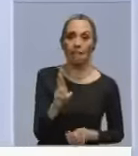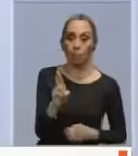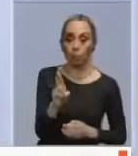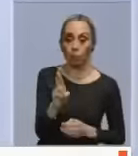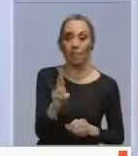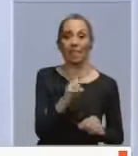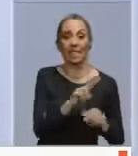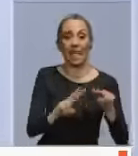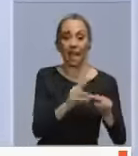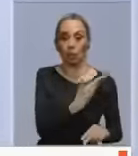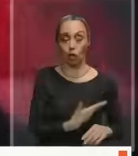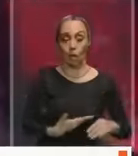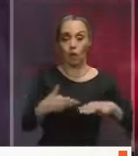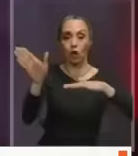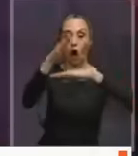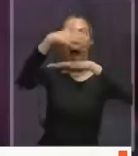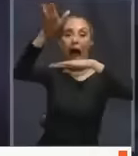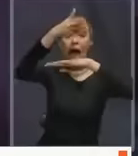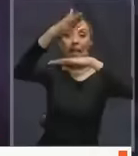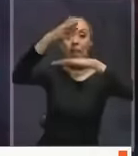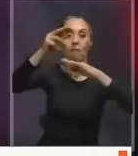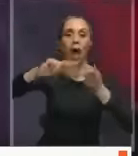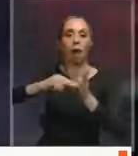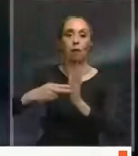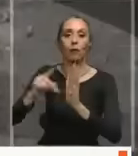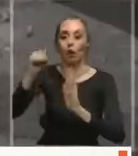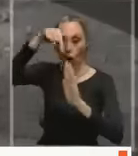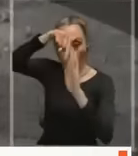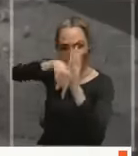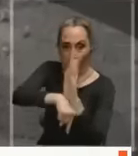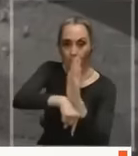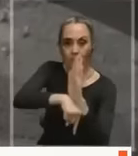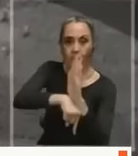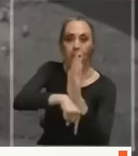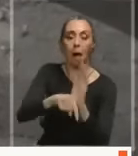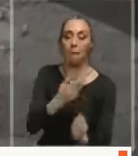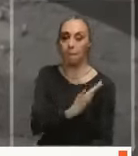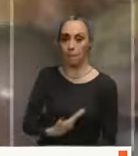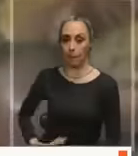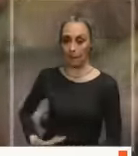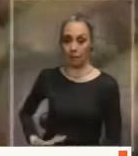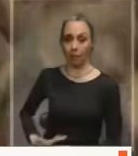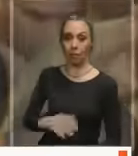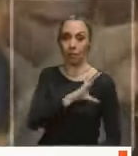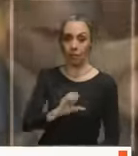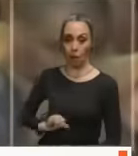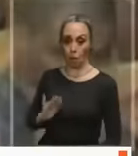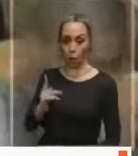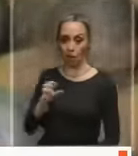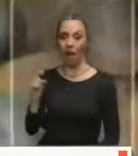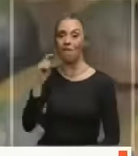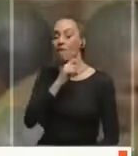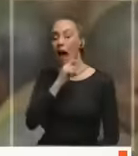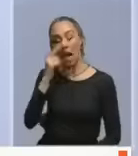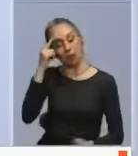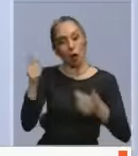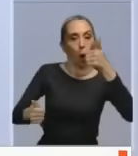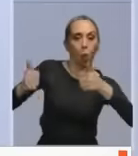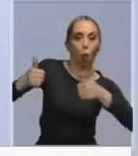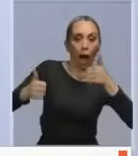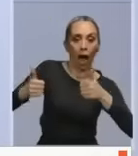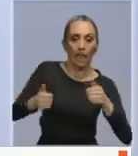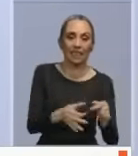superficiales a estos problemas porque no se atienden las causas raíz. El presidente Bukele presenta un falso dilema entre